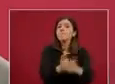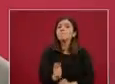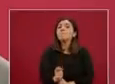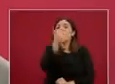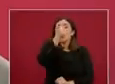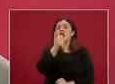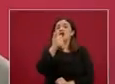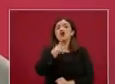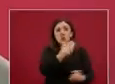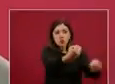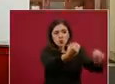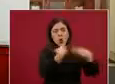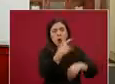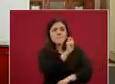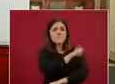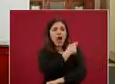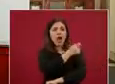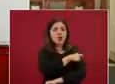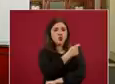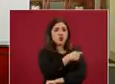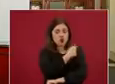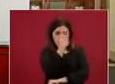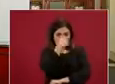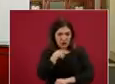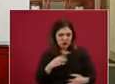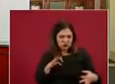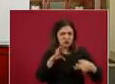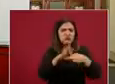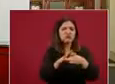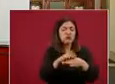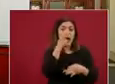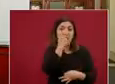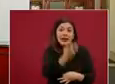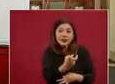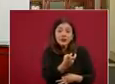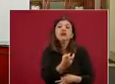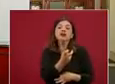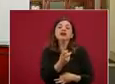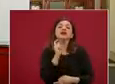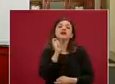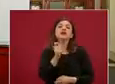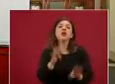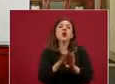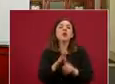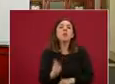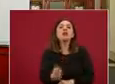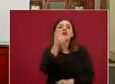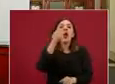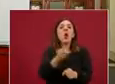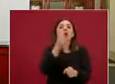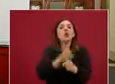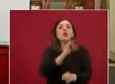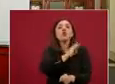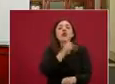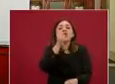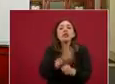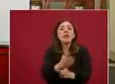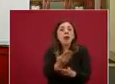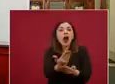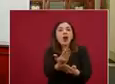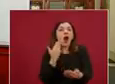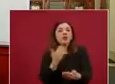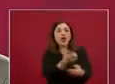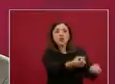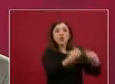primera dotación de vacunas al mecanismo colaborativo. Eso nos da una primera oportunidad de acceso temprano